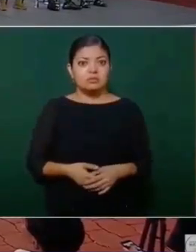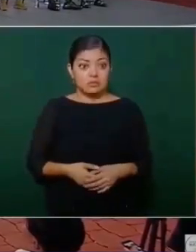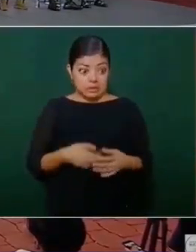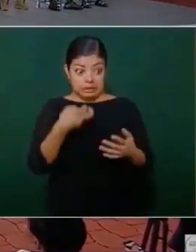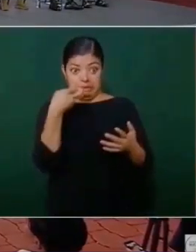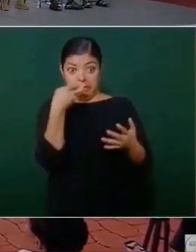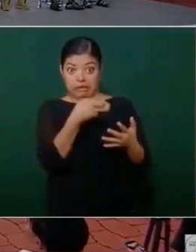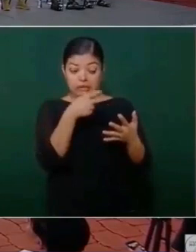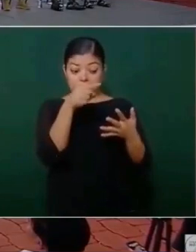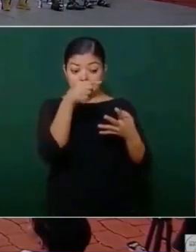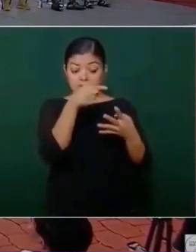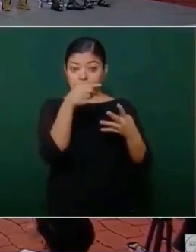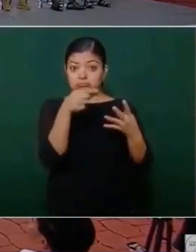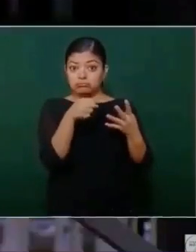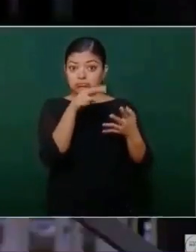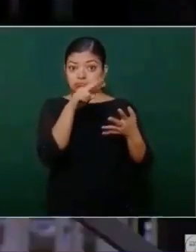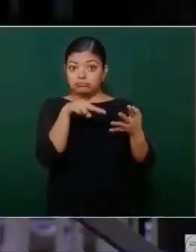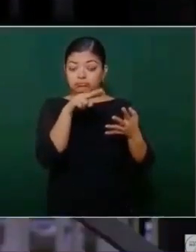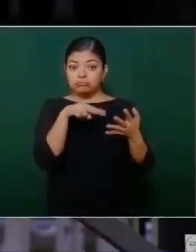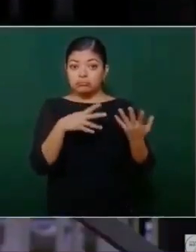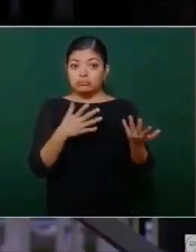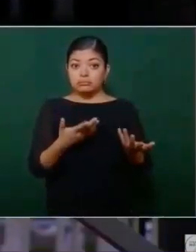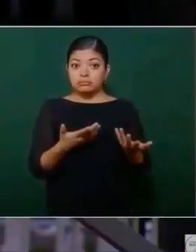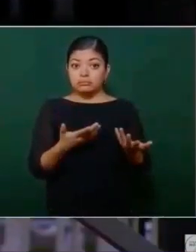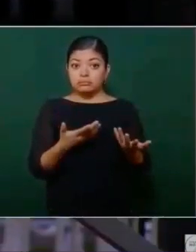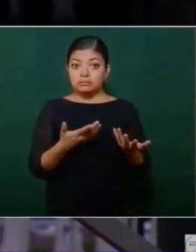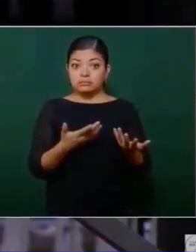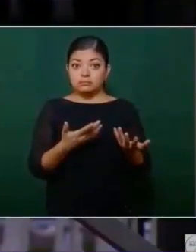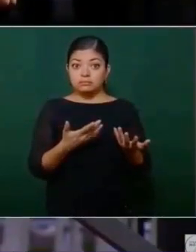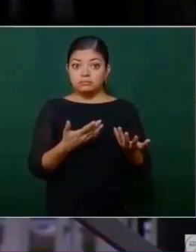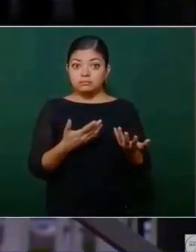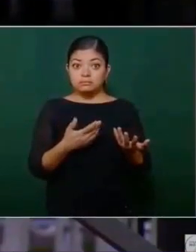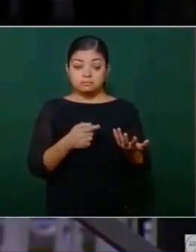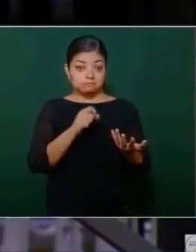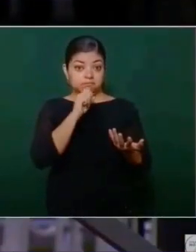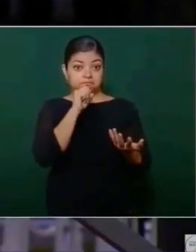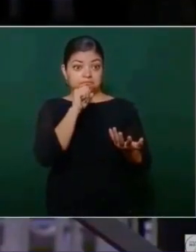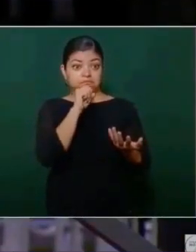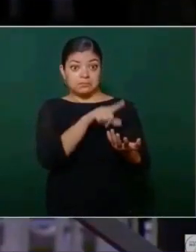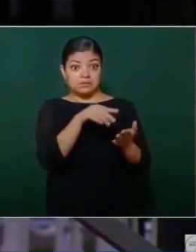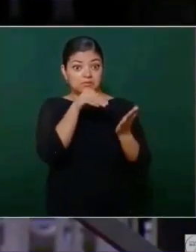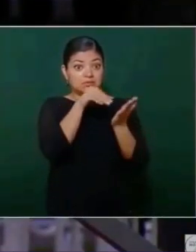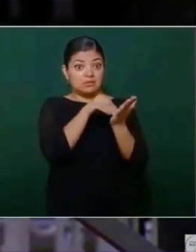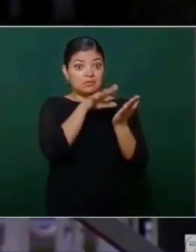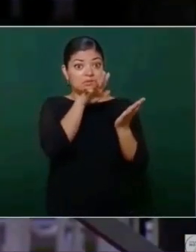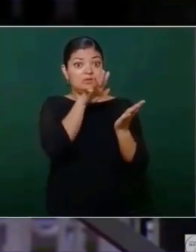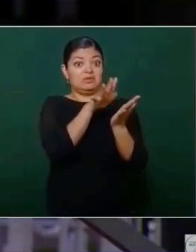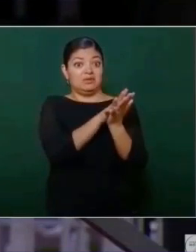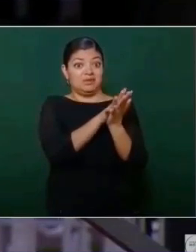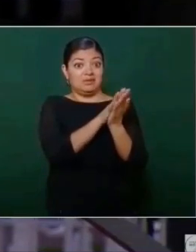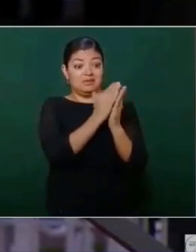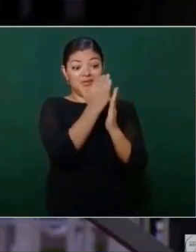fue lo que quedó de